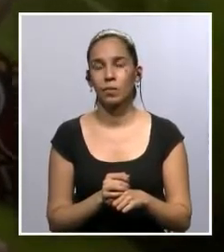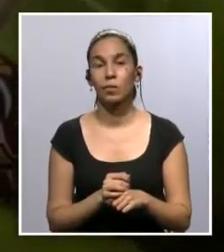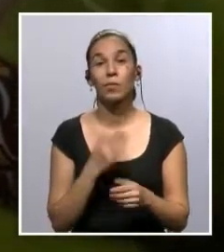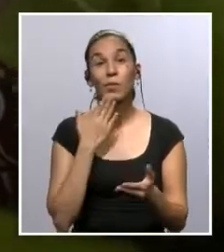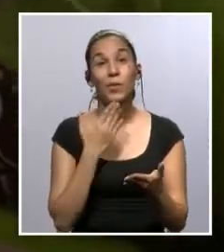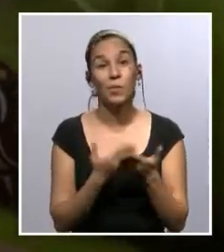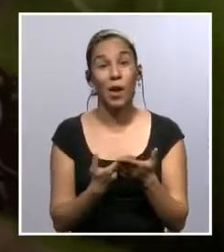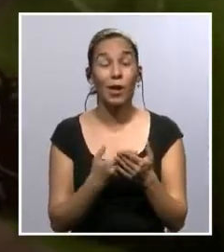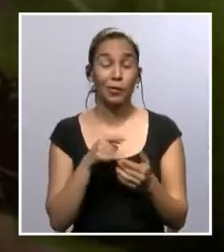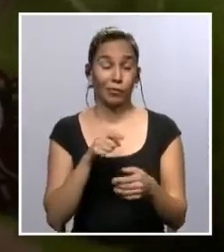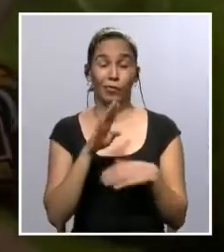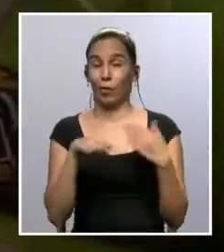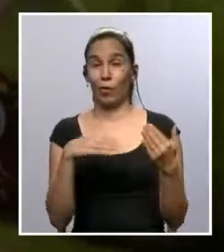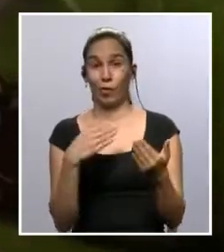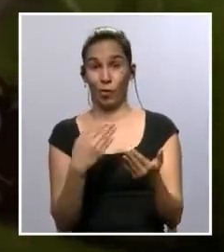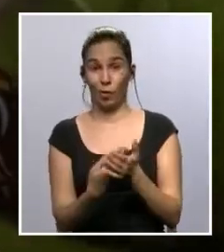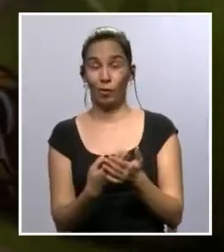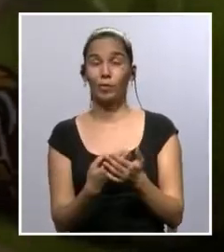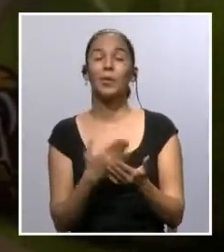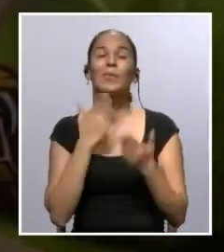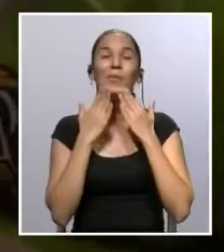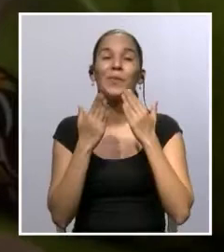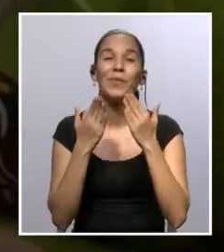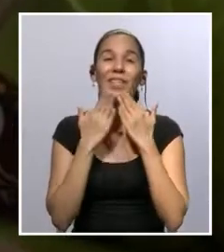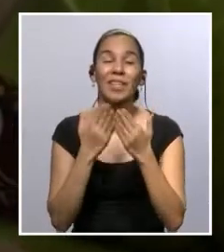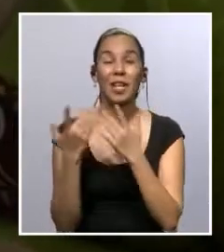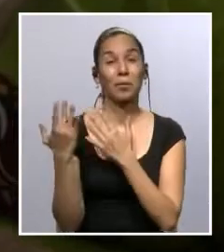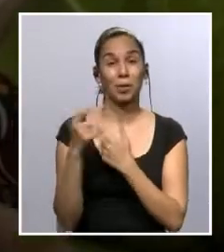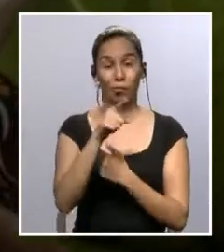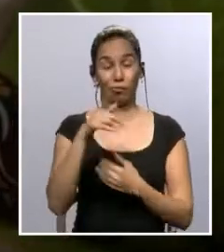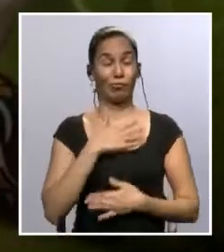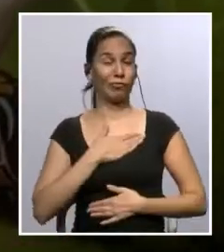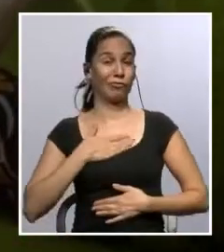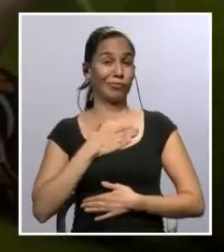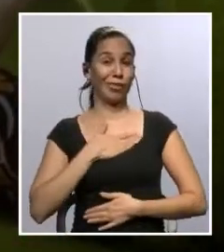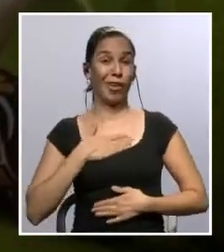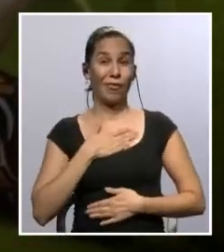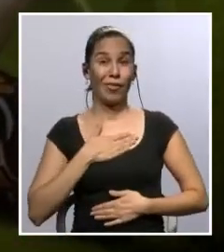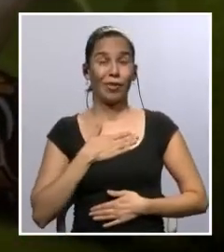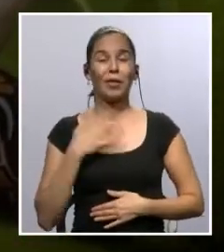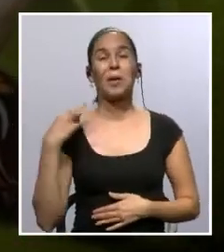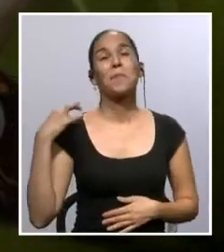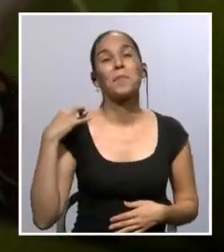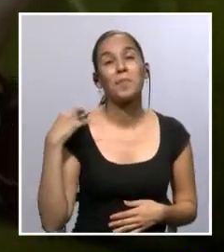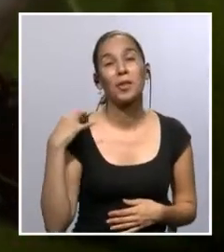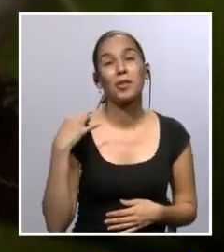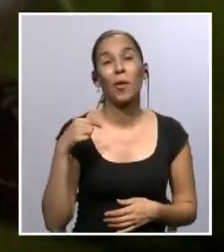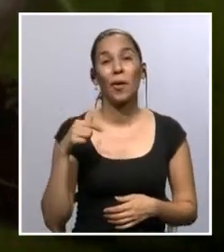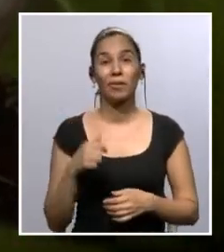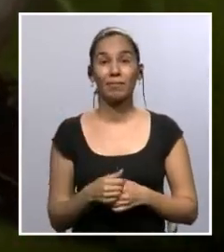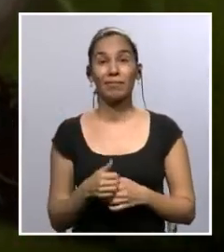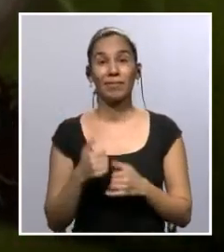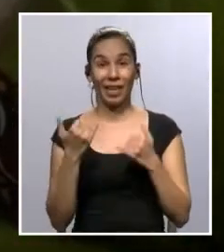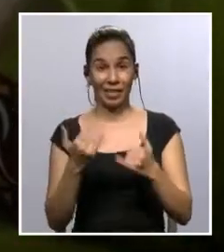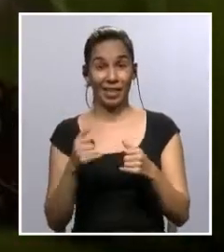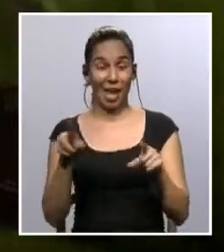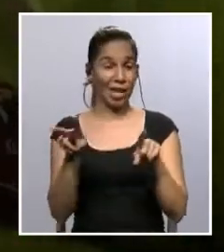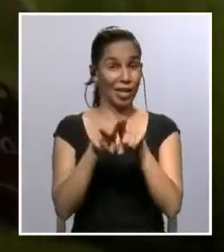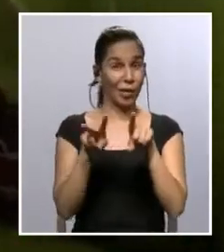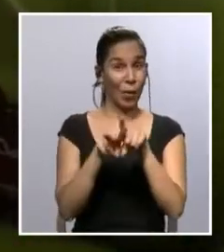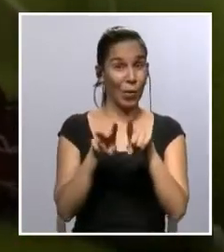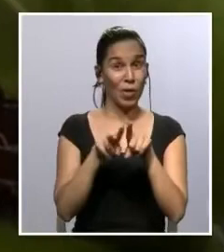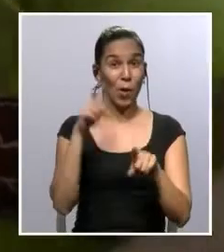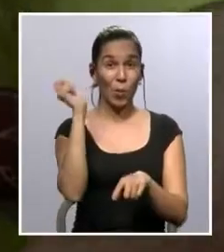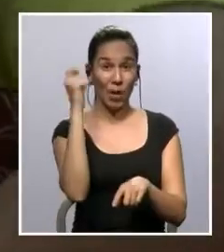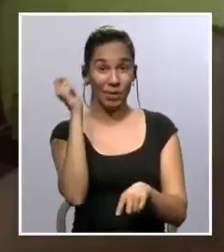Bueno, eso fue todo. Muchísimas gracias, espero que lo disfruten y los invito aquí a Nicoya, Guanacaste, por